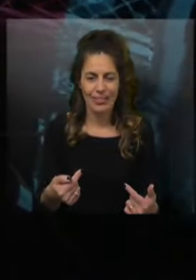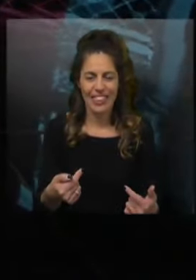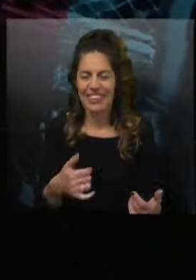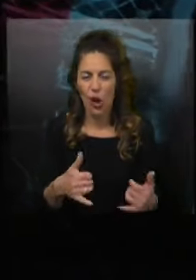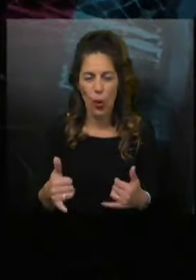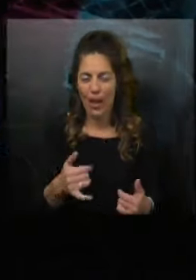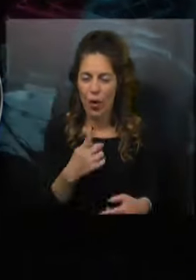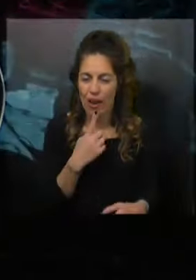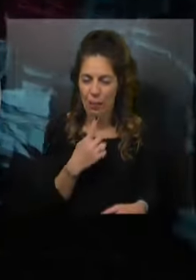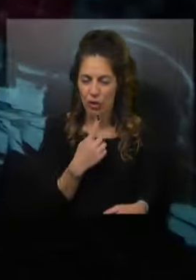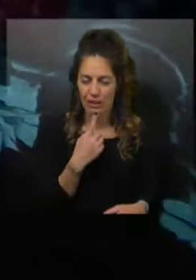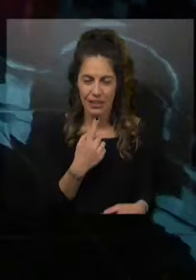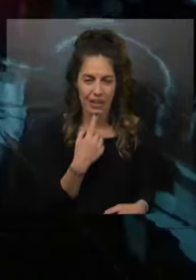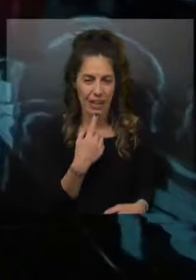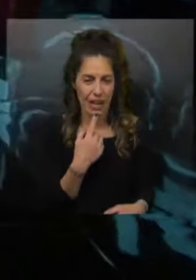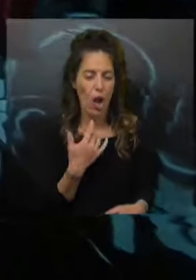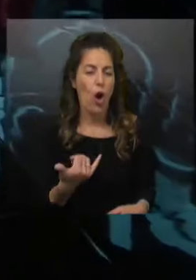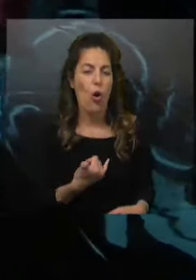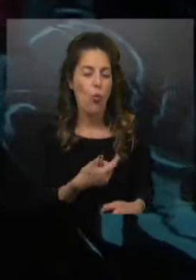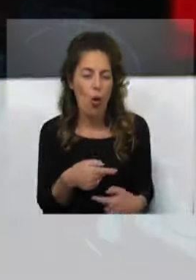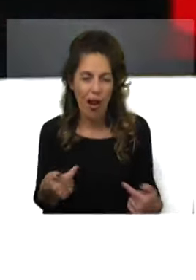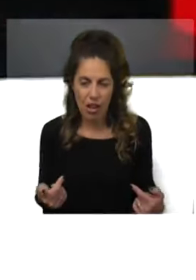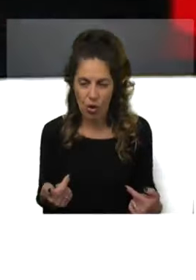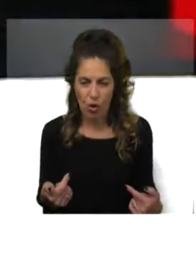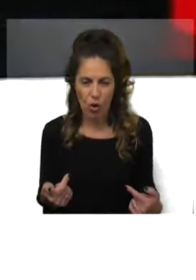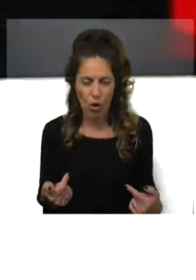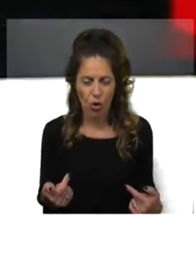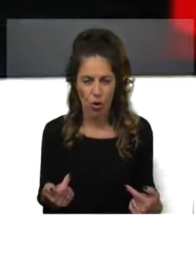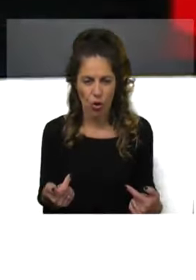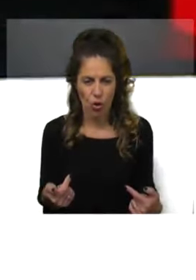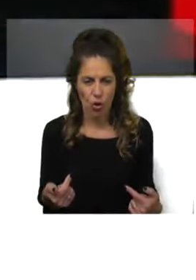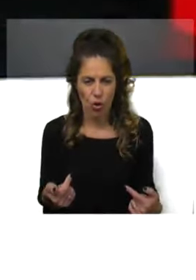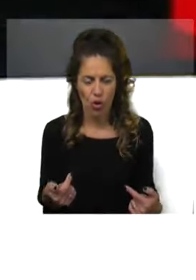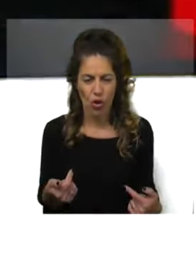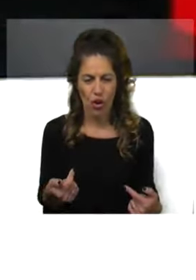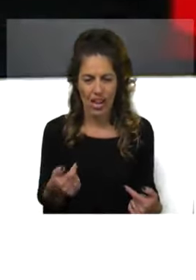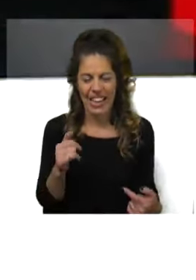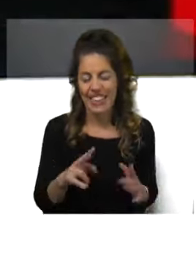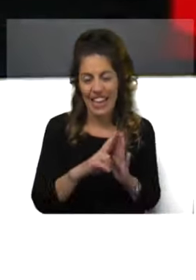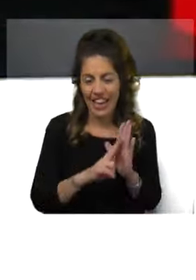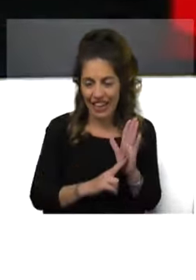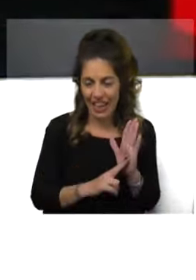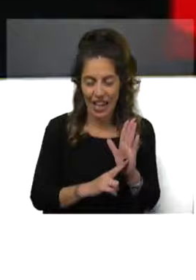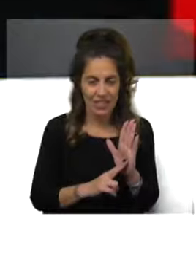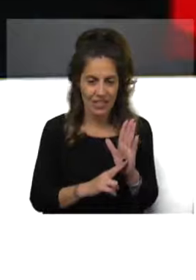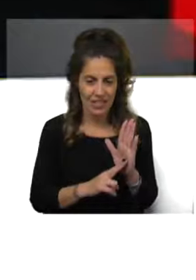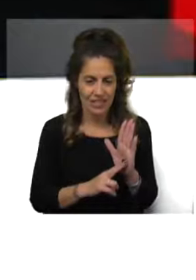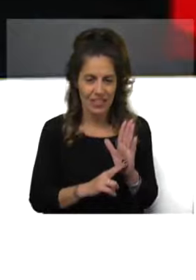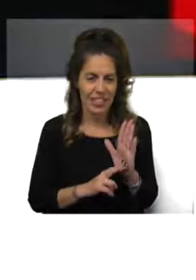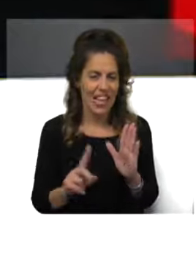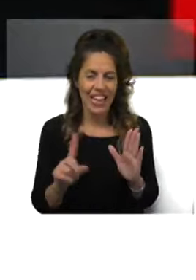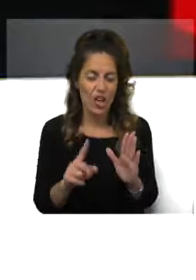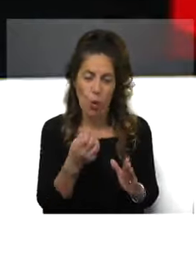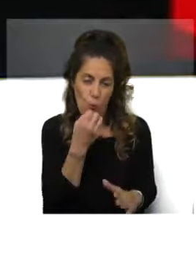juego de la política no es decir como como algo que En definitiva tiene determinadas reglas que que no terminan